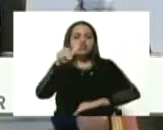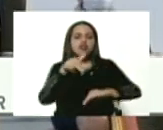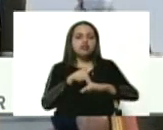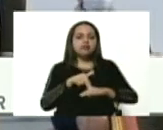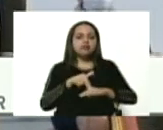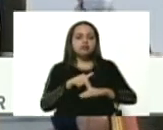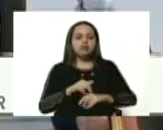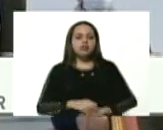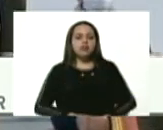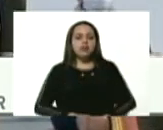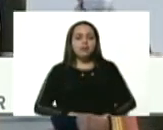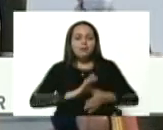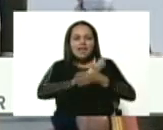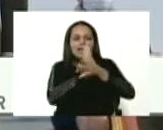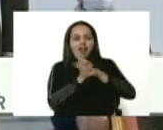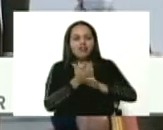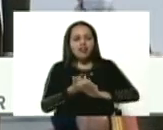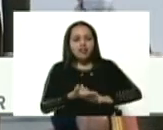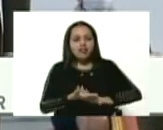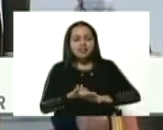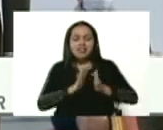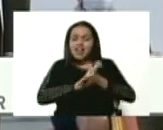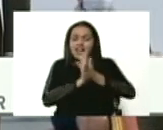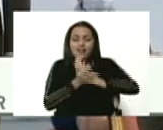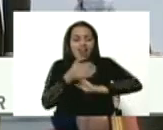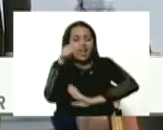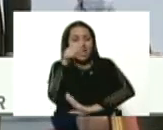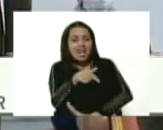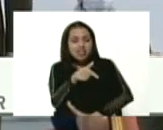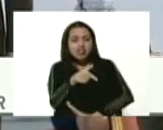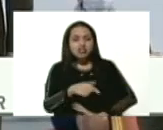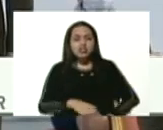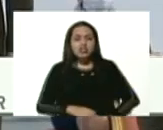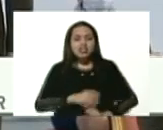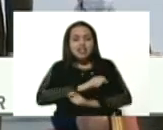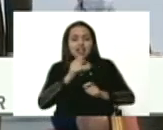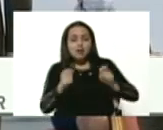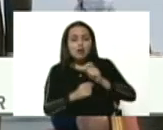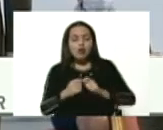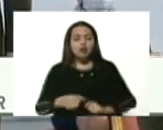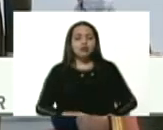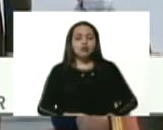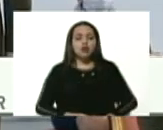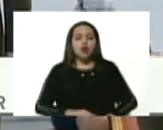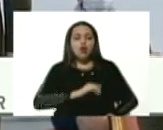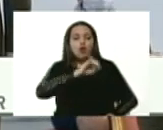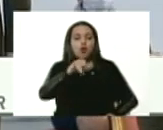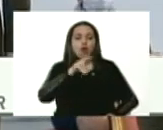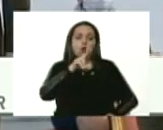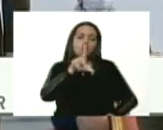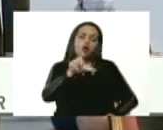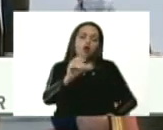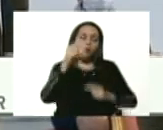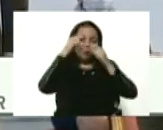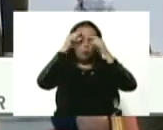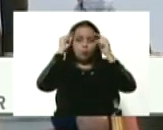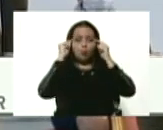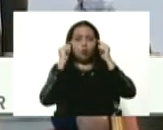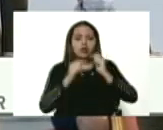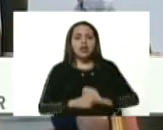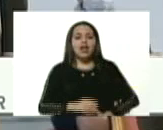de esta tragedia que convirtieron Ramos Alud, Julio Borges y Juan Guaidó,